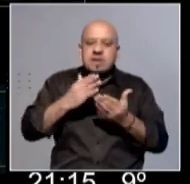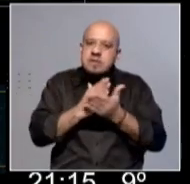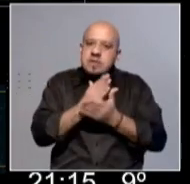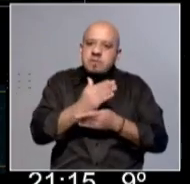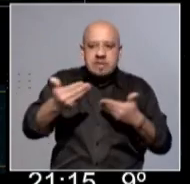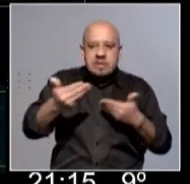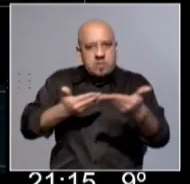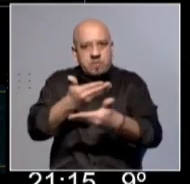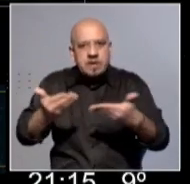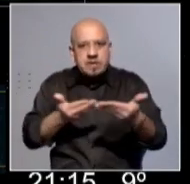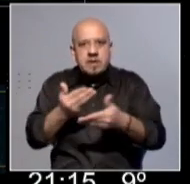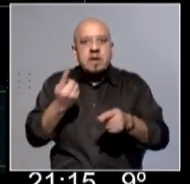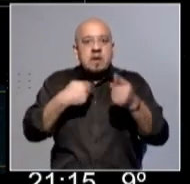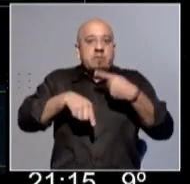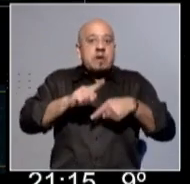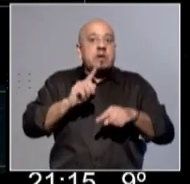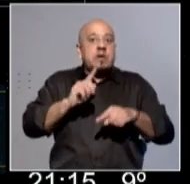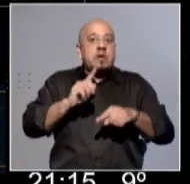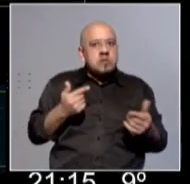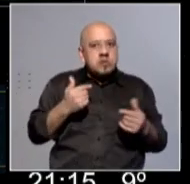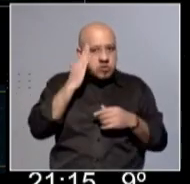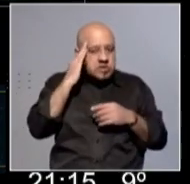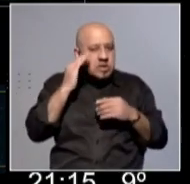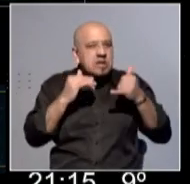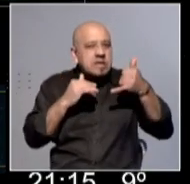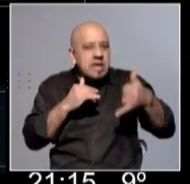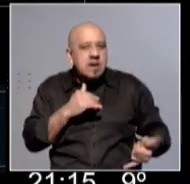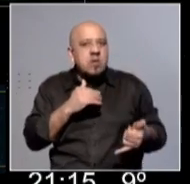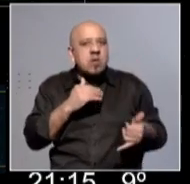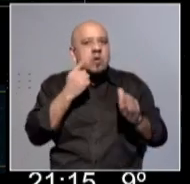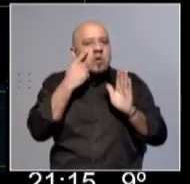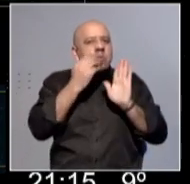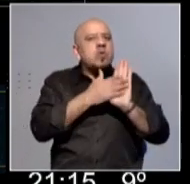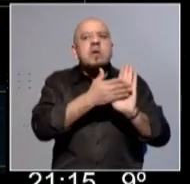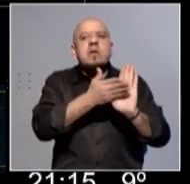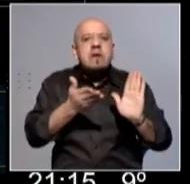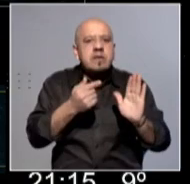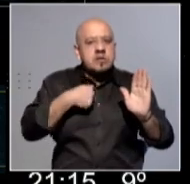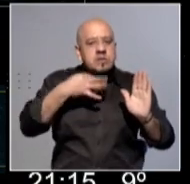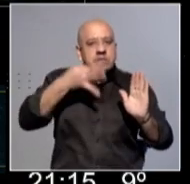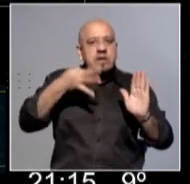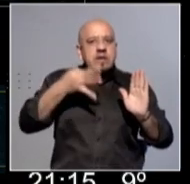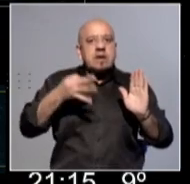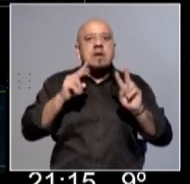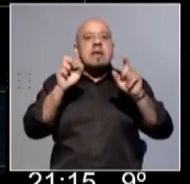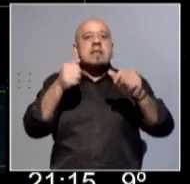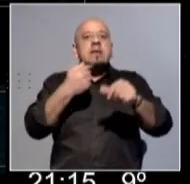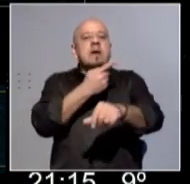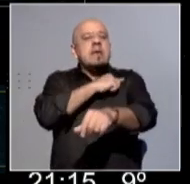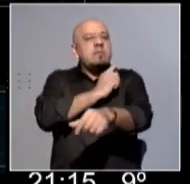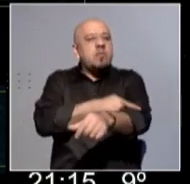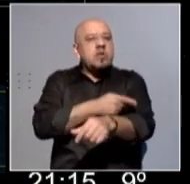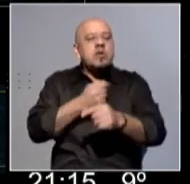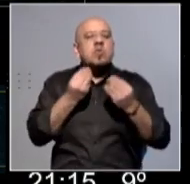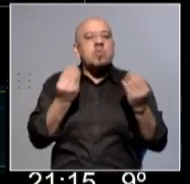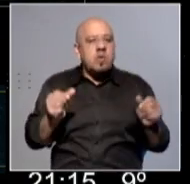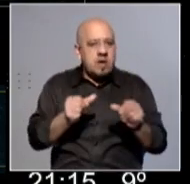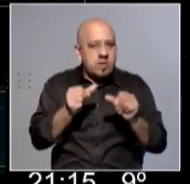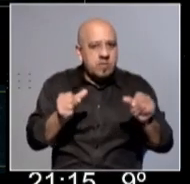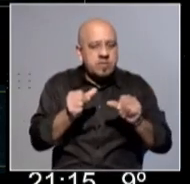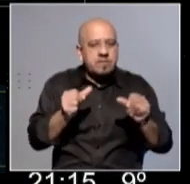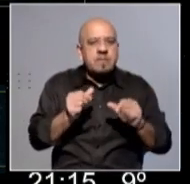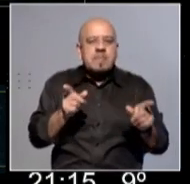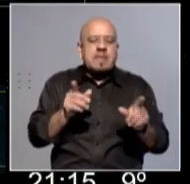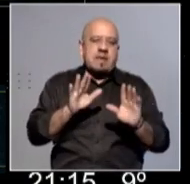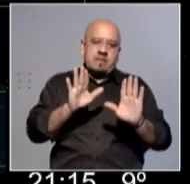de convicciones y carecer de certezas también te conduce muchas veces al peor de los mundos, que es el vacío de poder y la desorientación. Entonces,